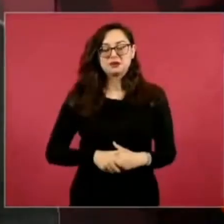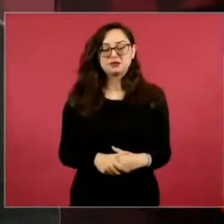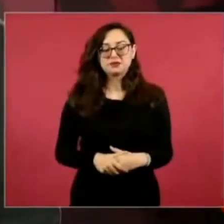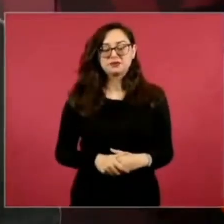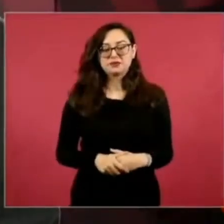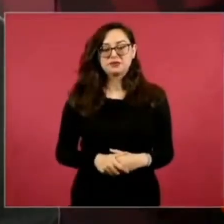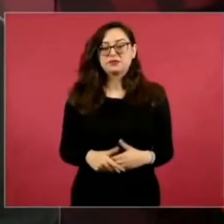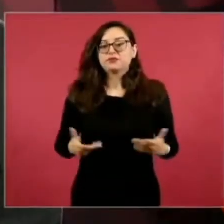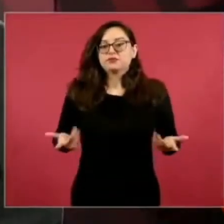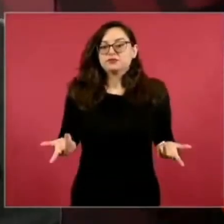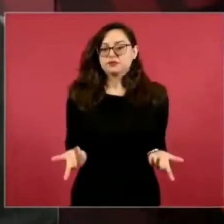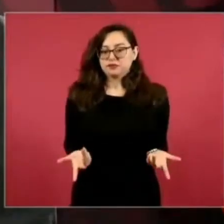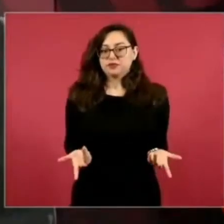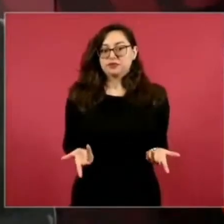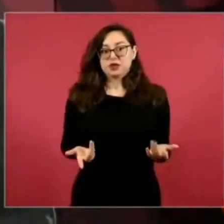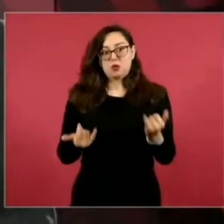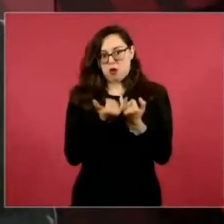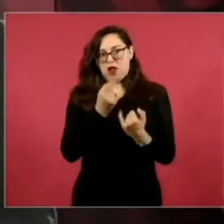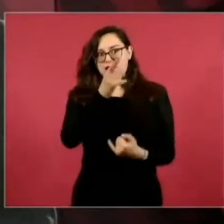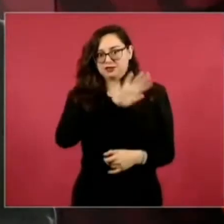Entonces, como en España,